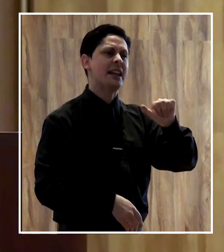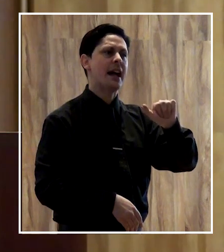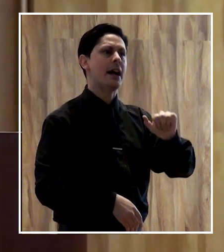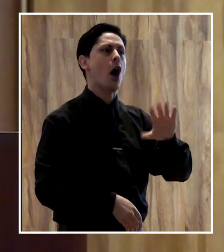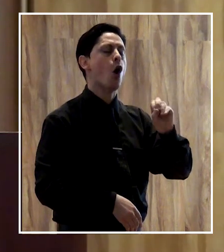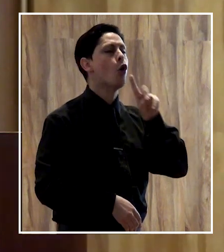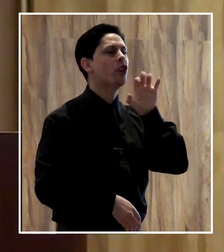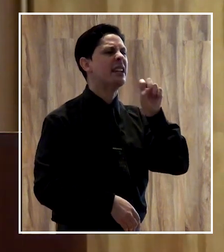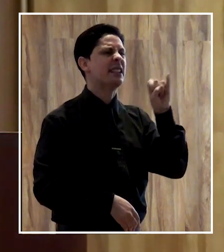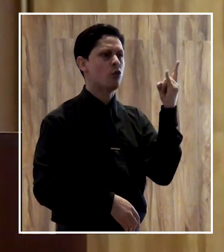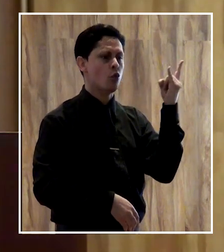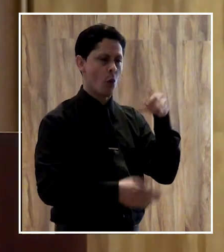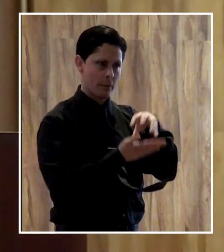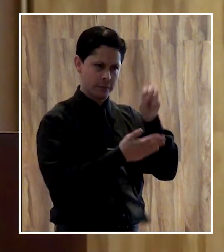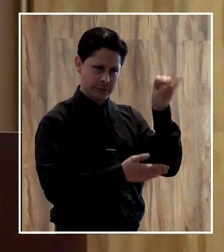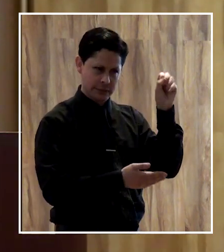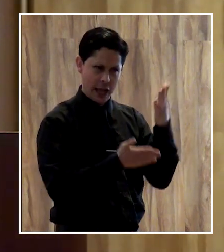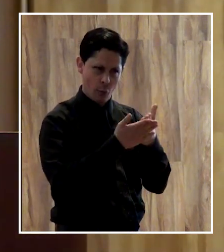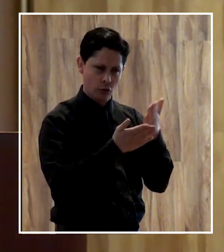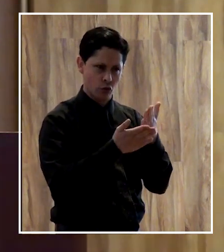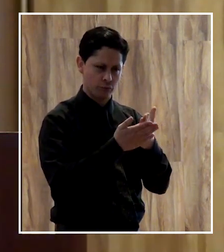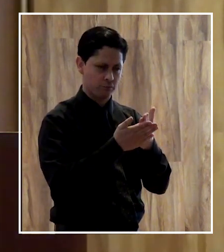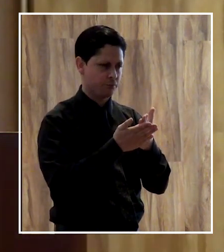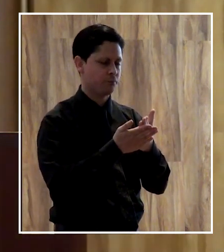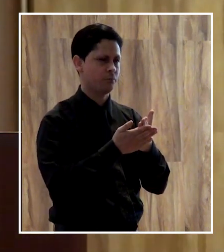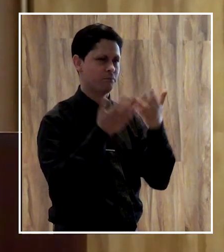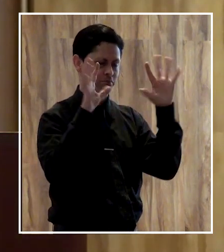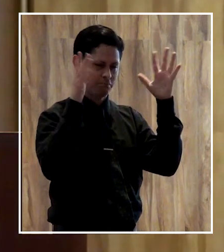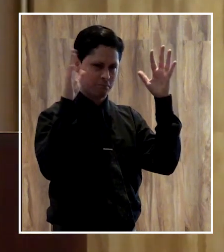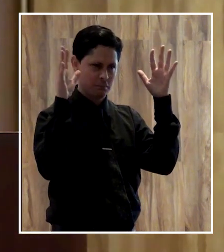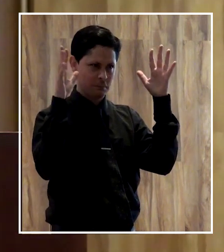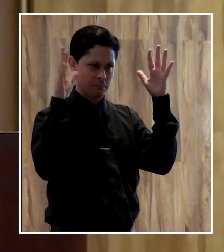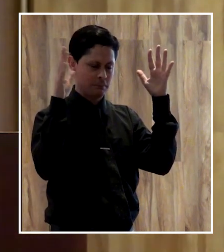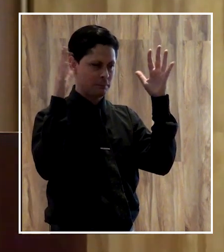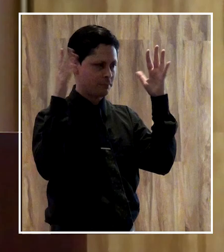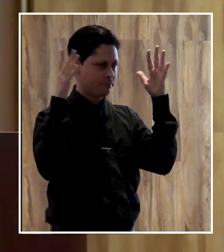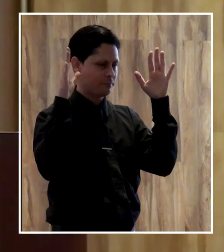Universidad Metropolitana de Ciencias de la Educación.